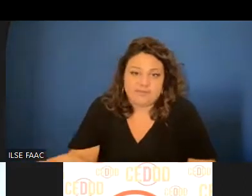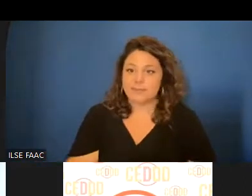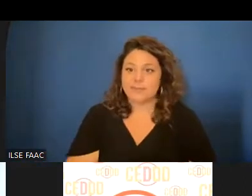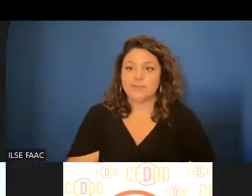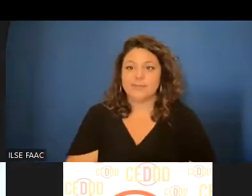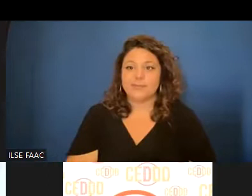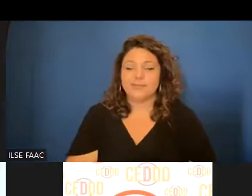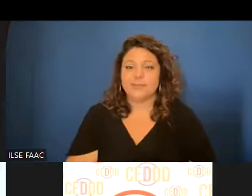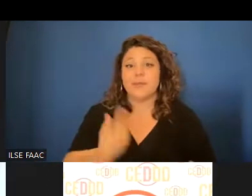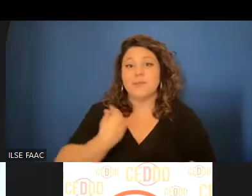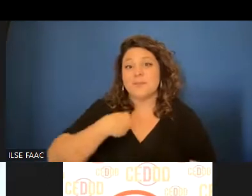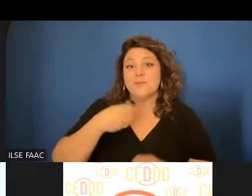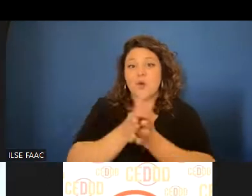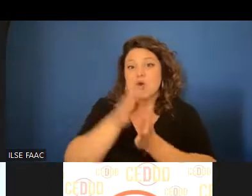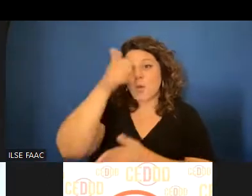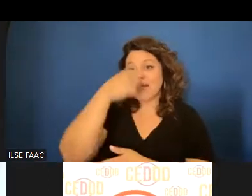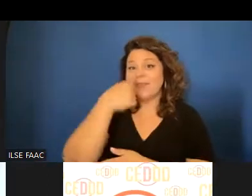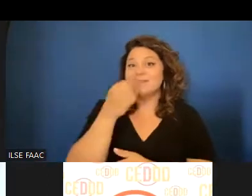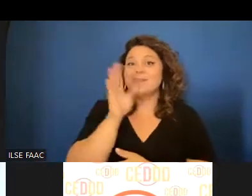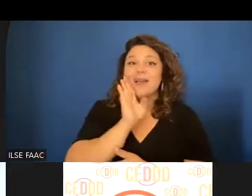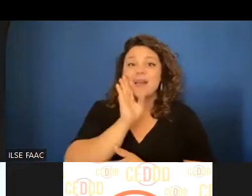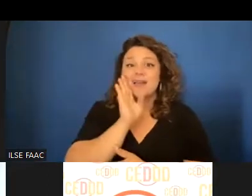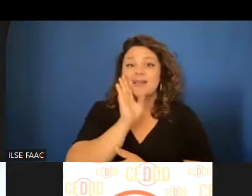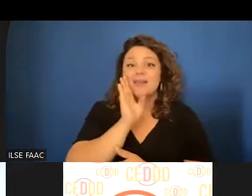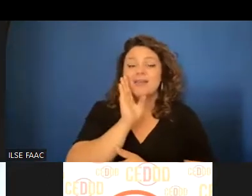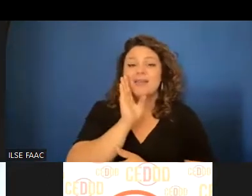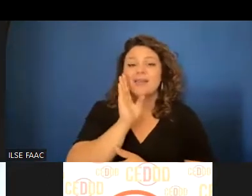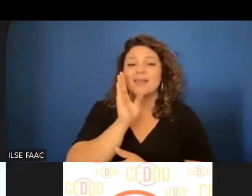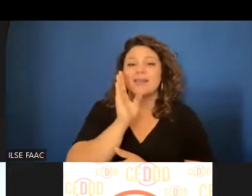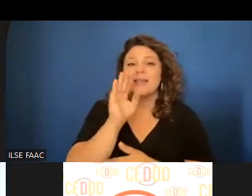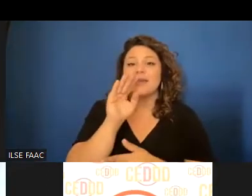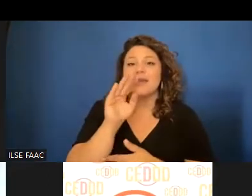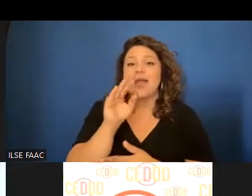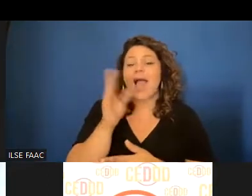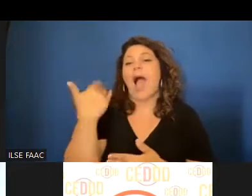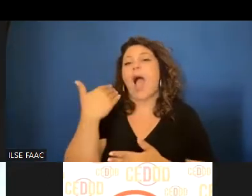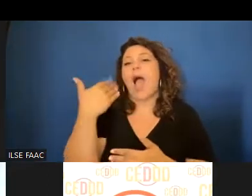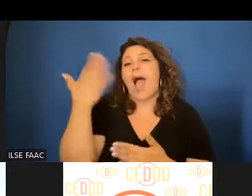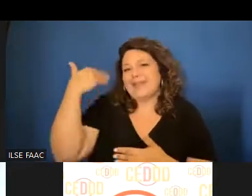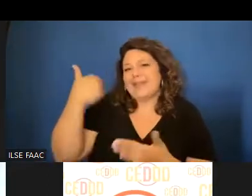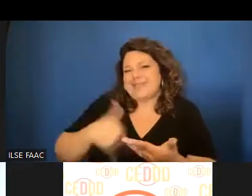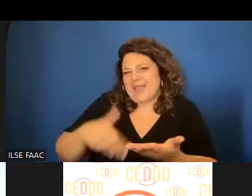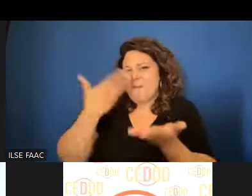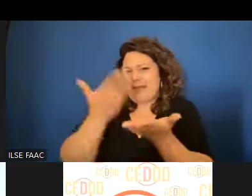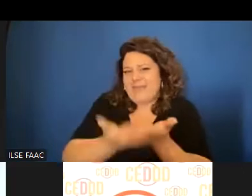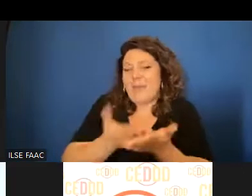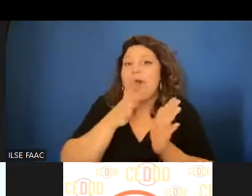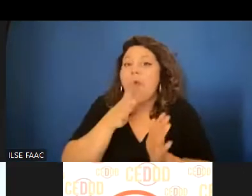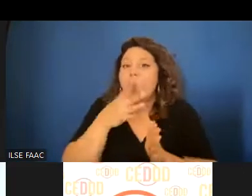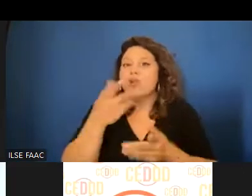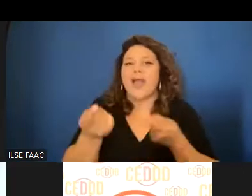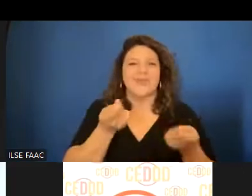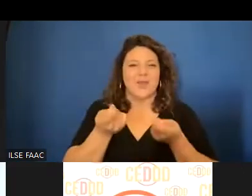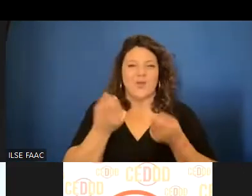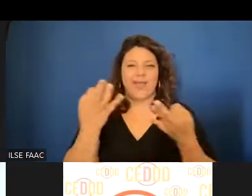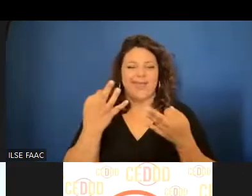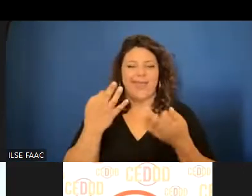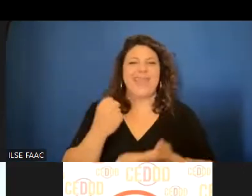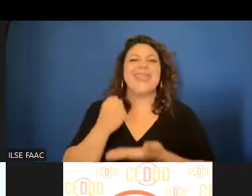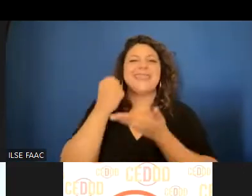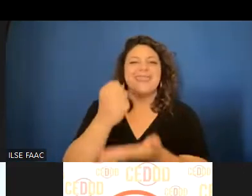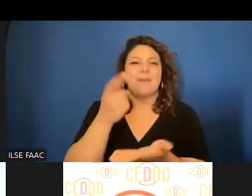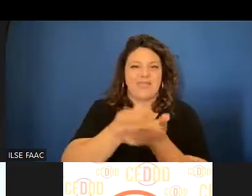problema que ha habido y que se ha hecho es que las empresas, cuando alguien inicia un proceso de incapacidad temporal, ya fuera una persona con discapacidad o no,